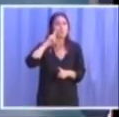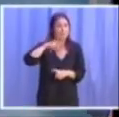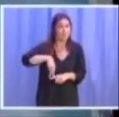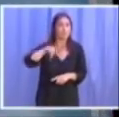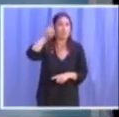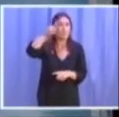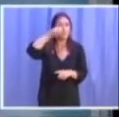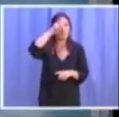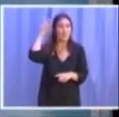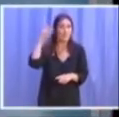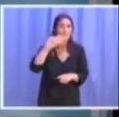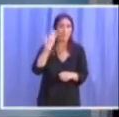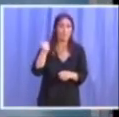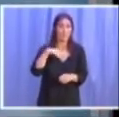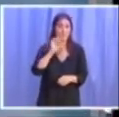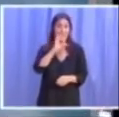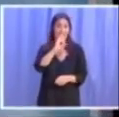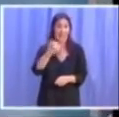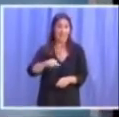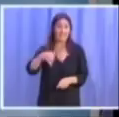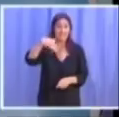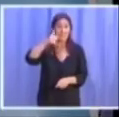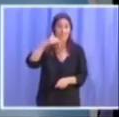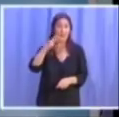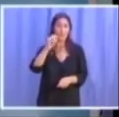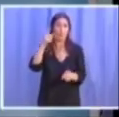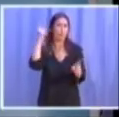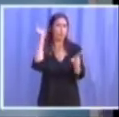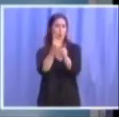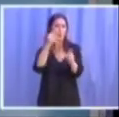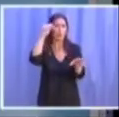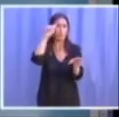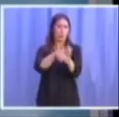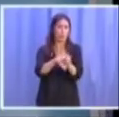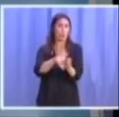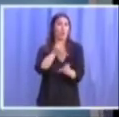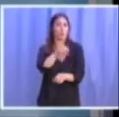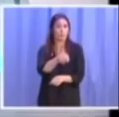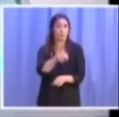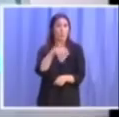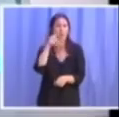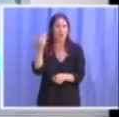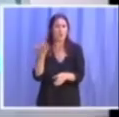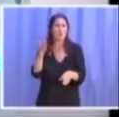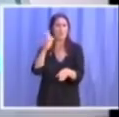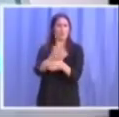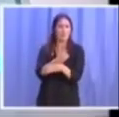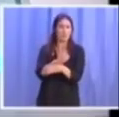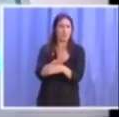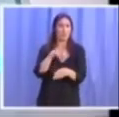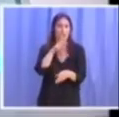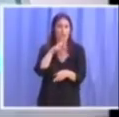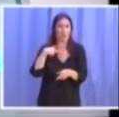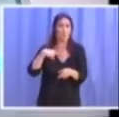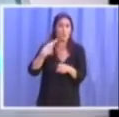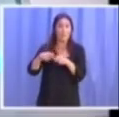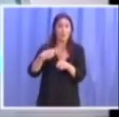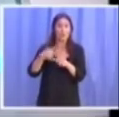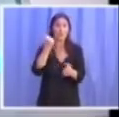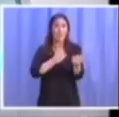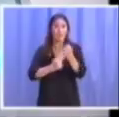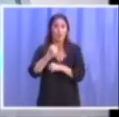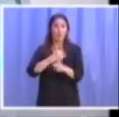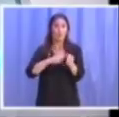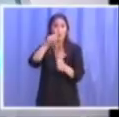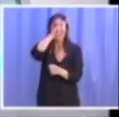recordemos, el señor Sánchez Mato votó en contra de los presupuestos de Manuela Carmena y ahora se presenta contra Manuela Carmena. Las políticas económicas que han sacado